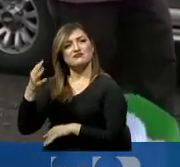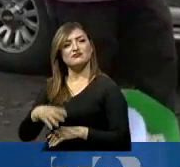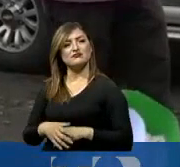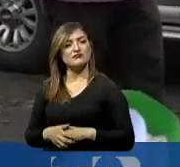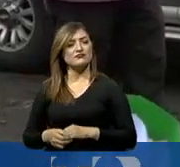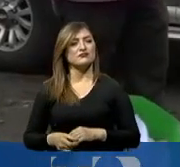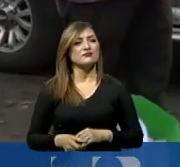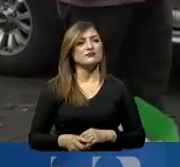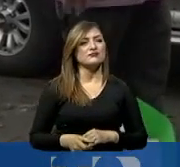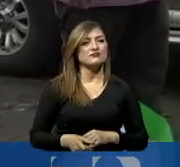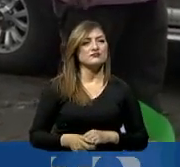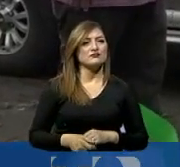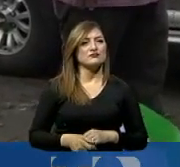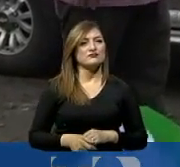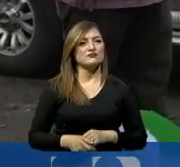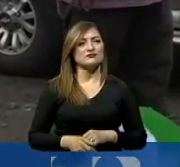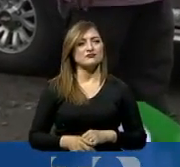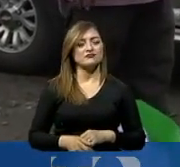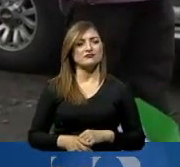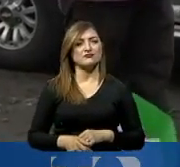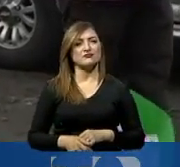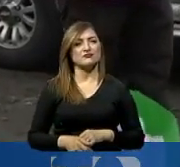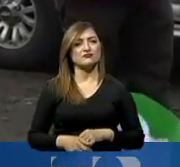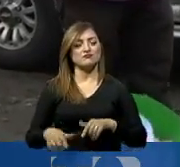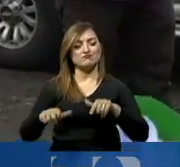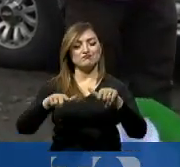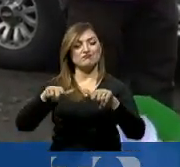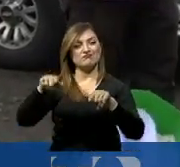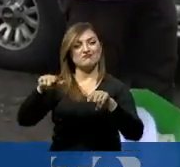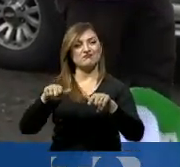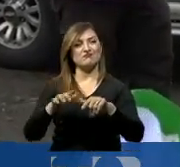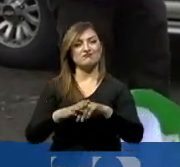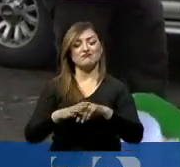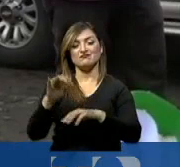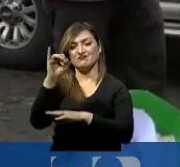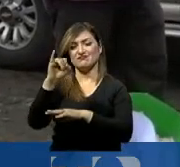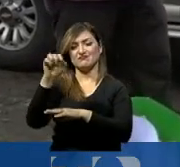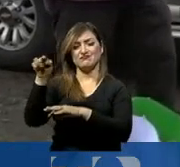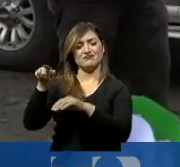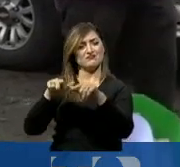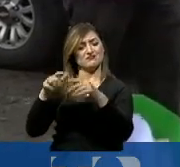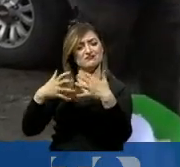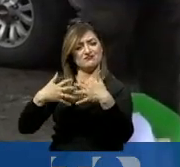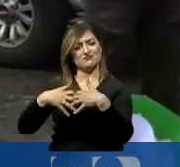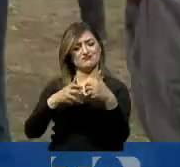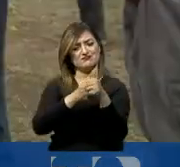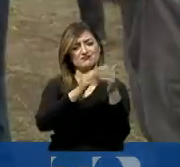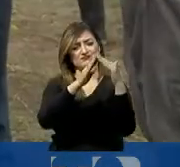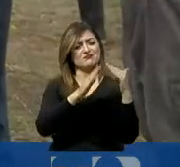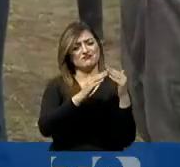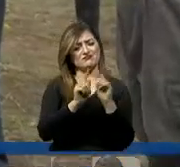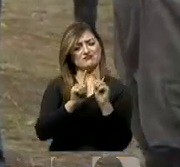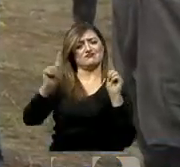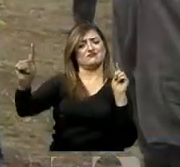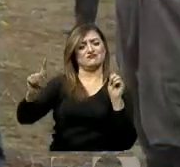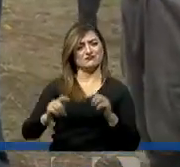más o definitivamente el parque industrial, donde no esté situado cerca a la población. Y hacer